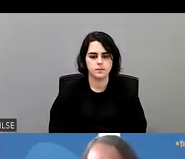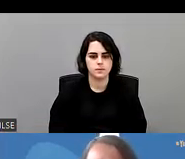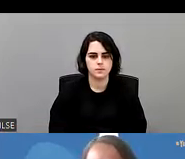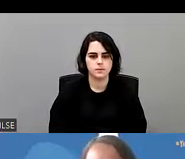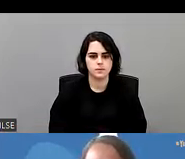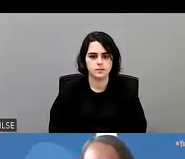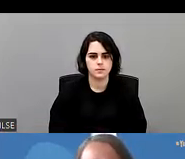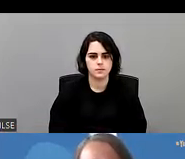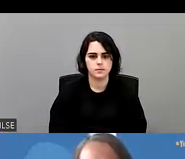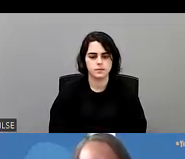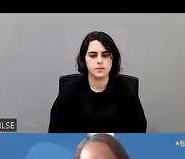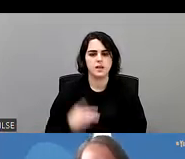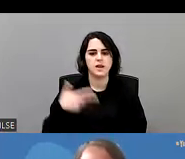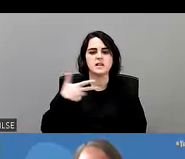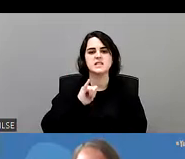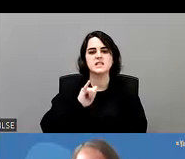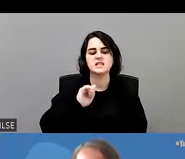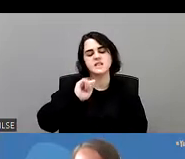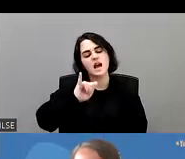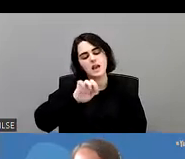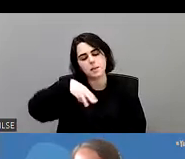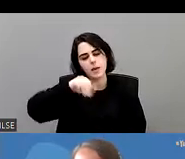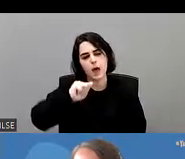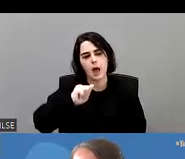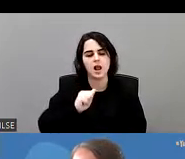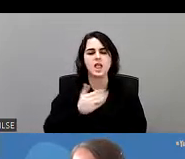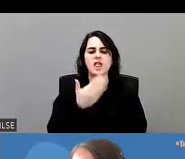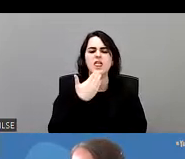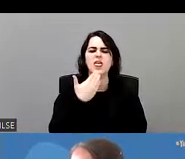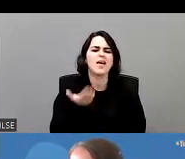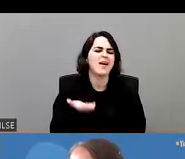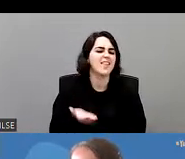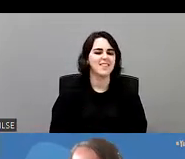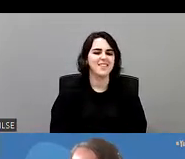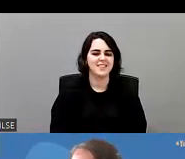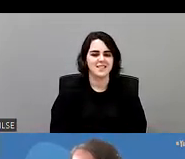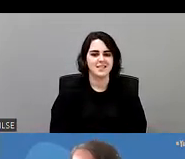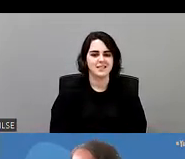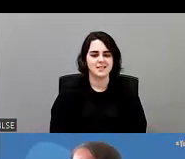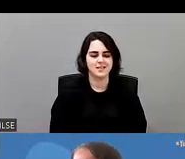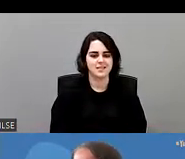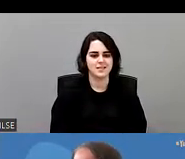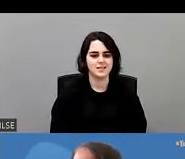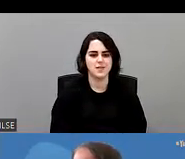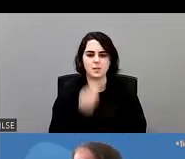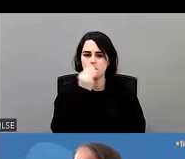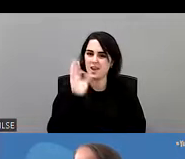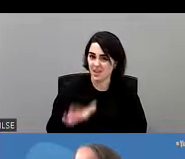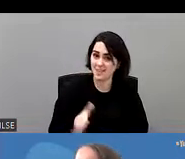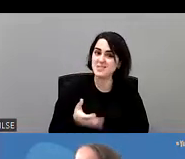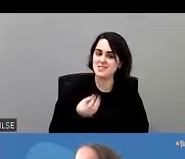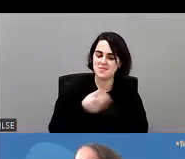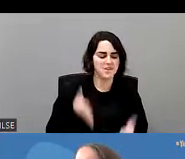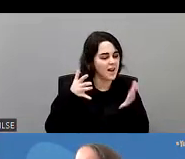Chaima. Chaima, muy bien. ¿Y cuántos años tienes? Has mandado un beso a la cámara, eso me